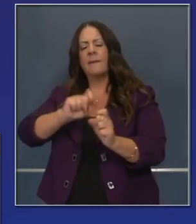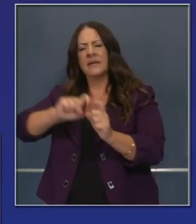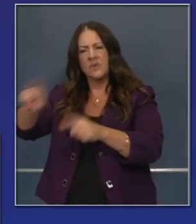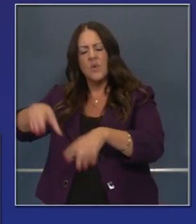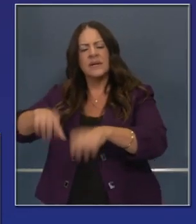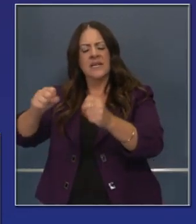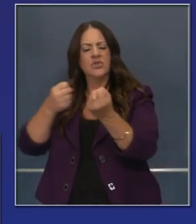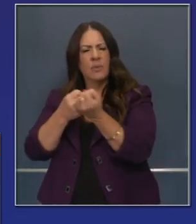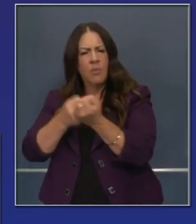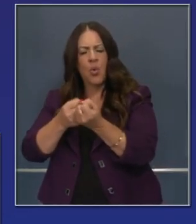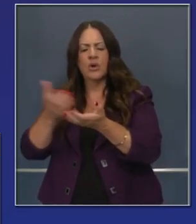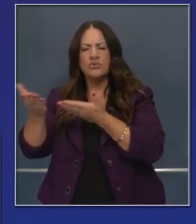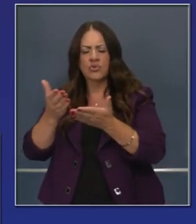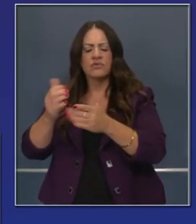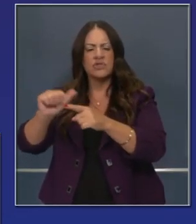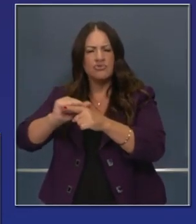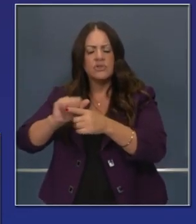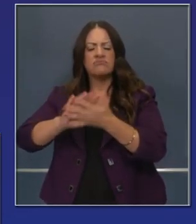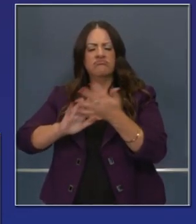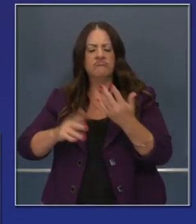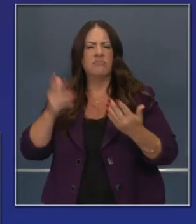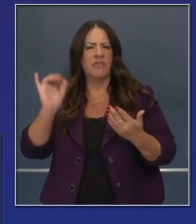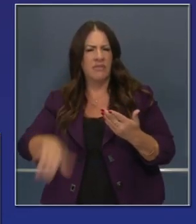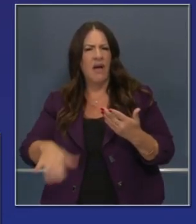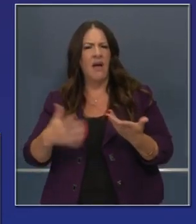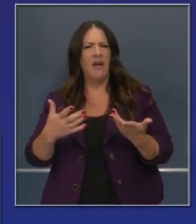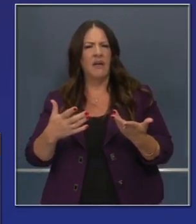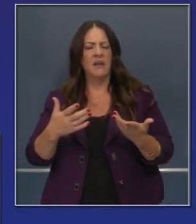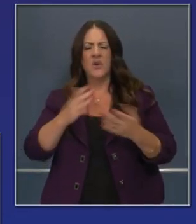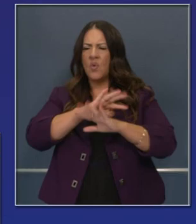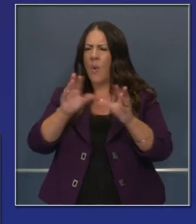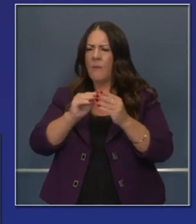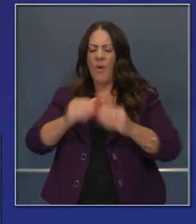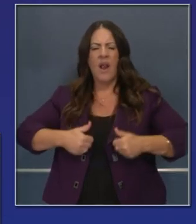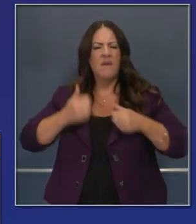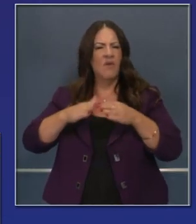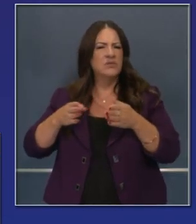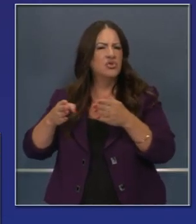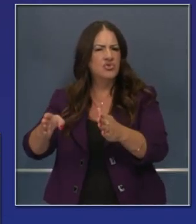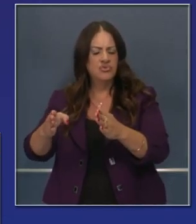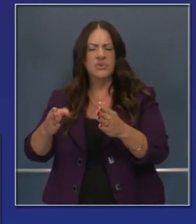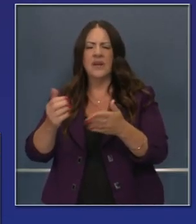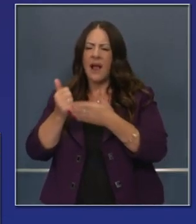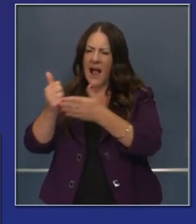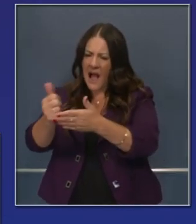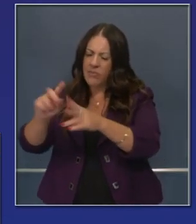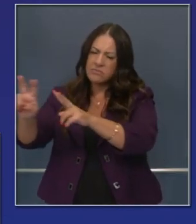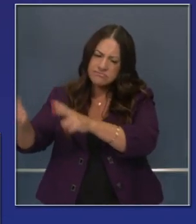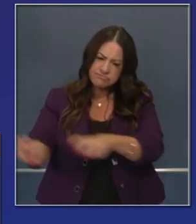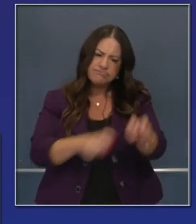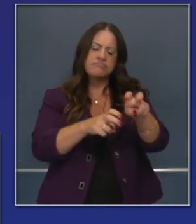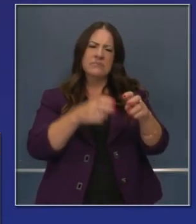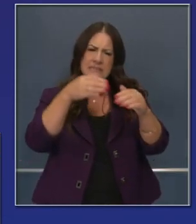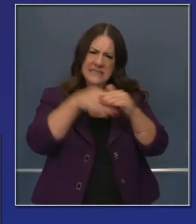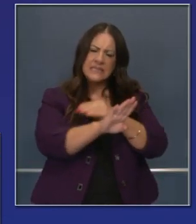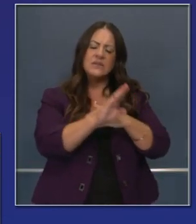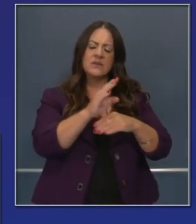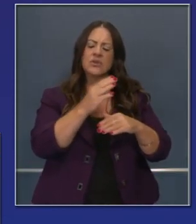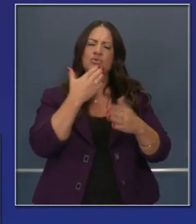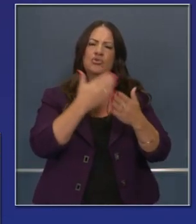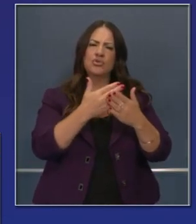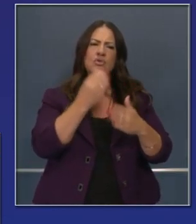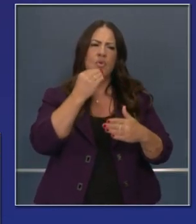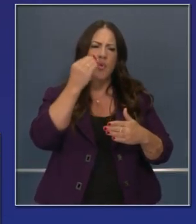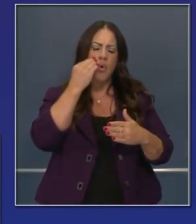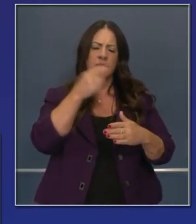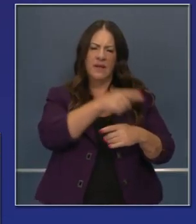a transicionar a un punto de optimismo, tratando de ayudarlos a salir de las calles,